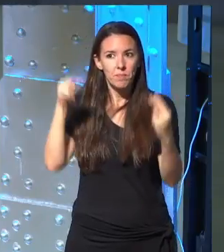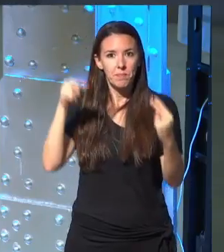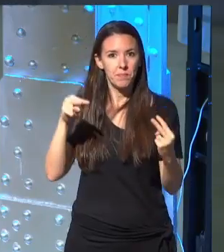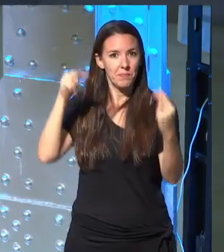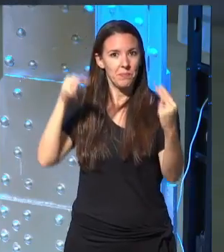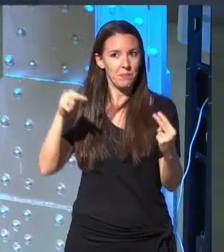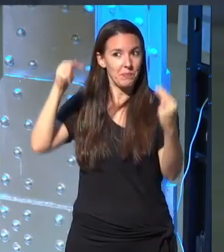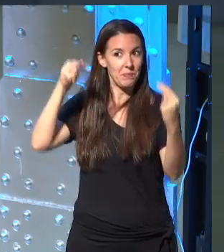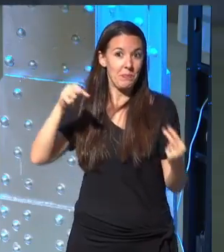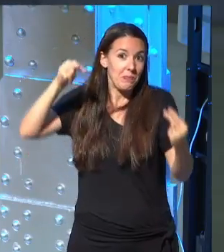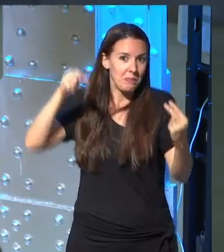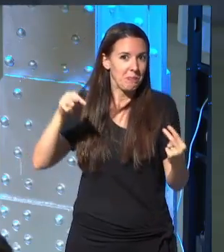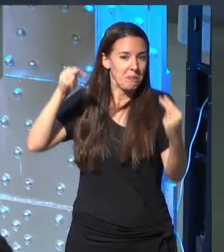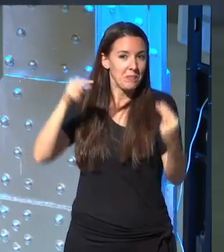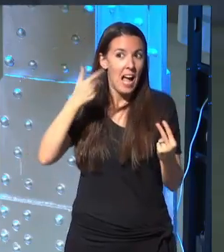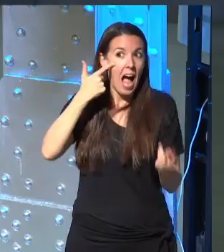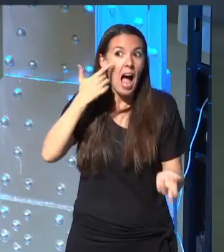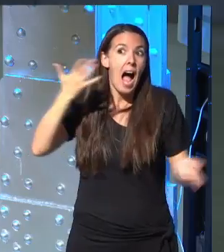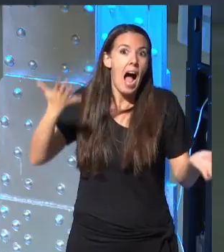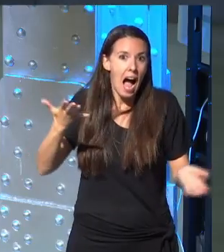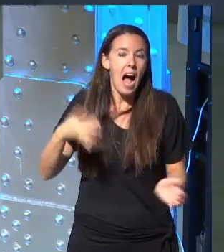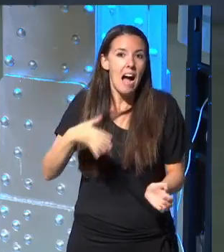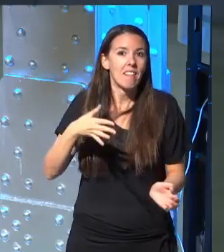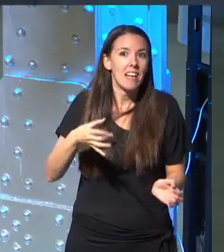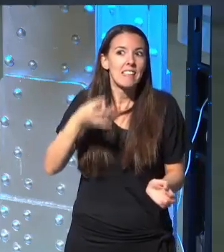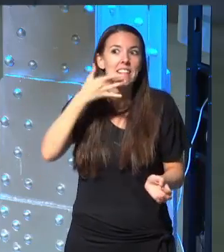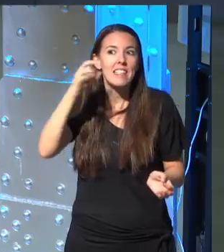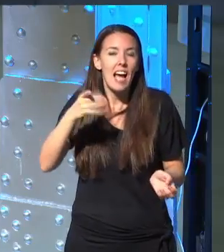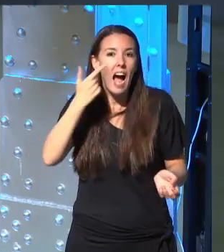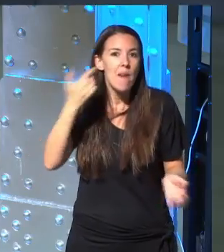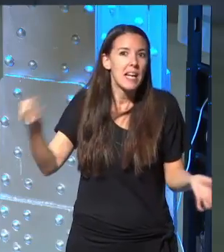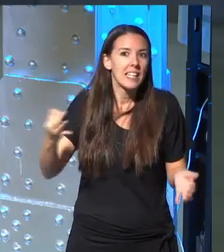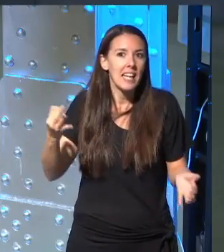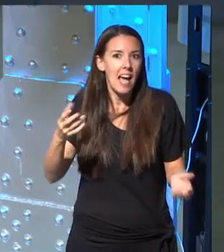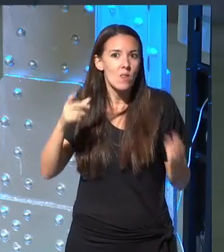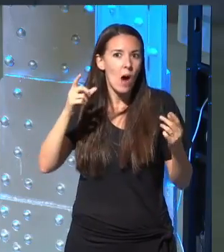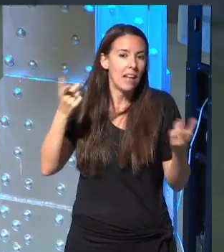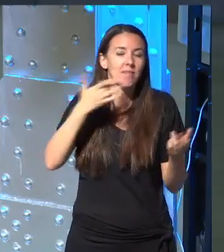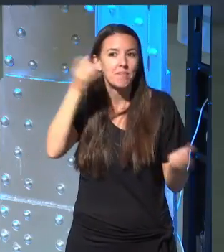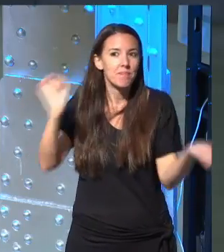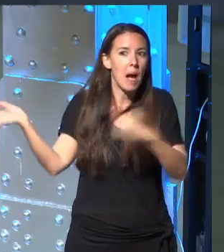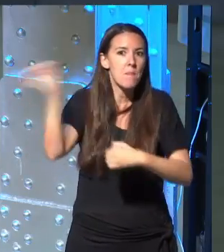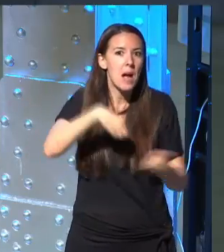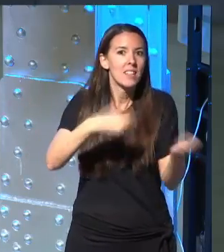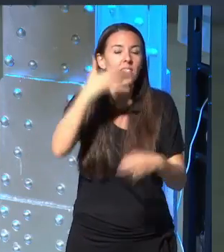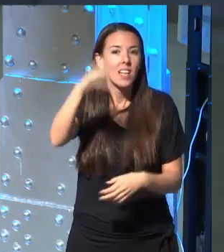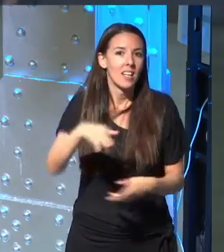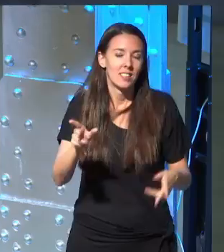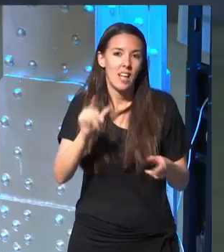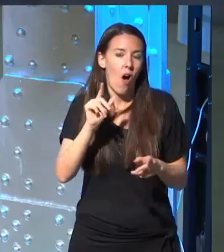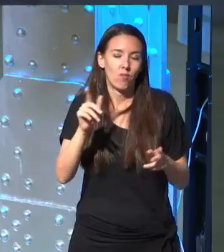y yo como a ver quién mata a quién. A ver, venga, a ver quién parpadea antes. Y ya llegó un